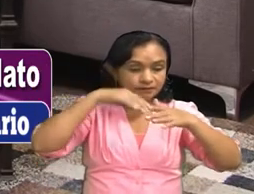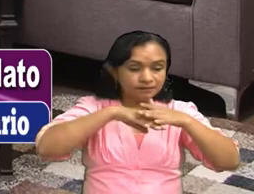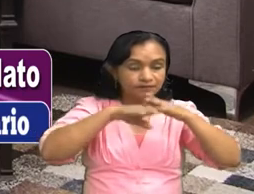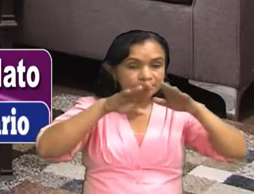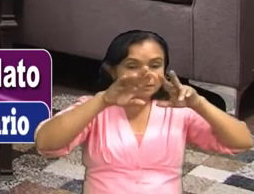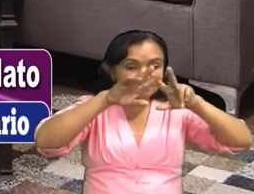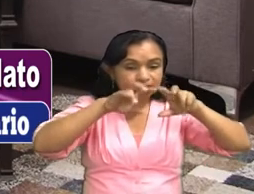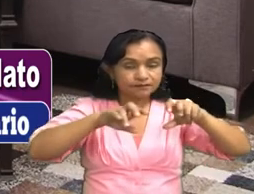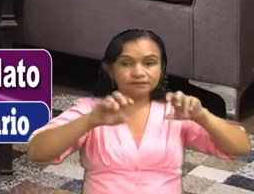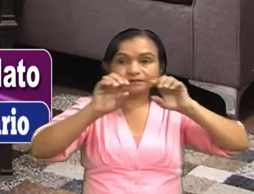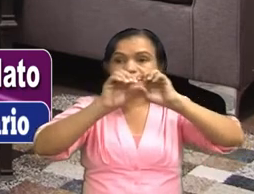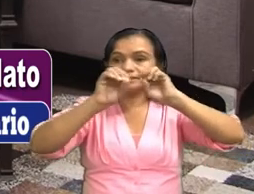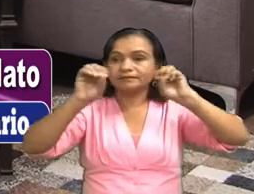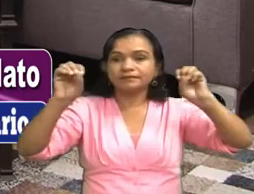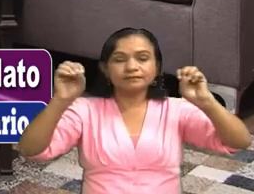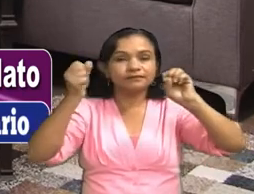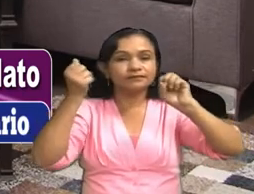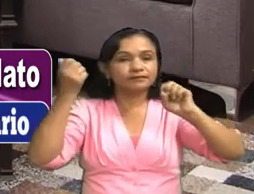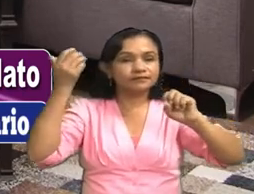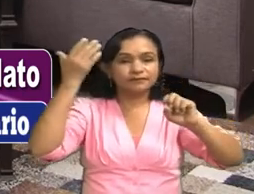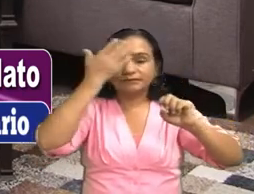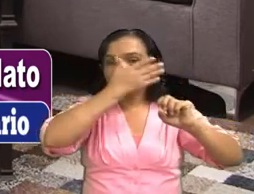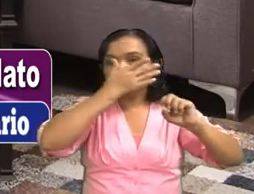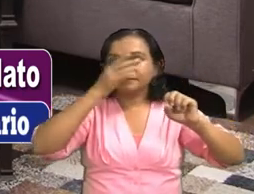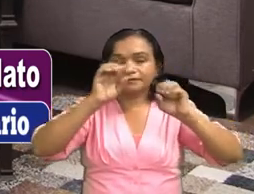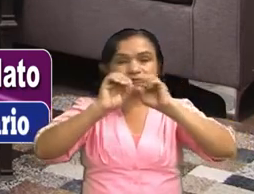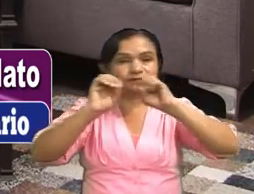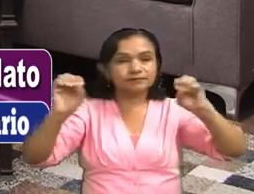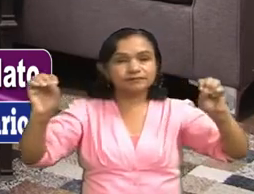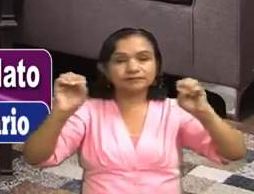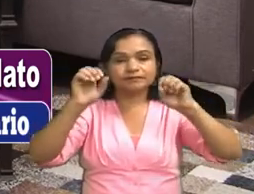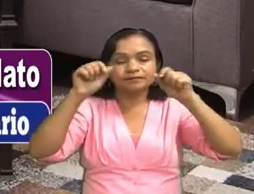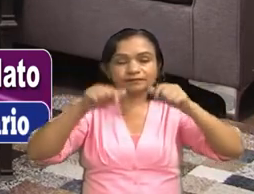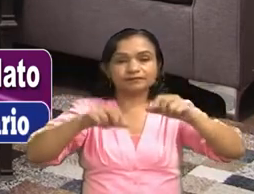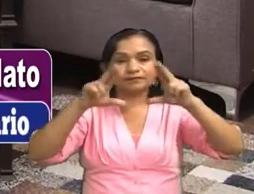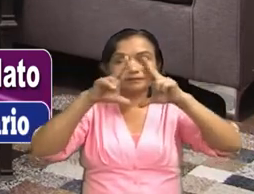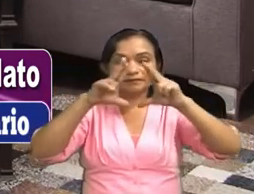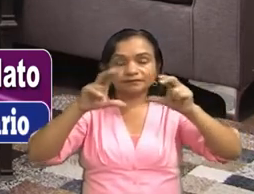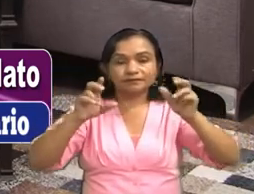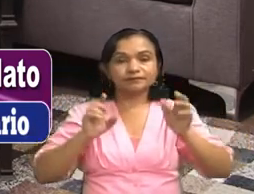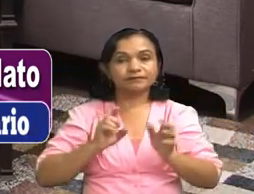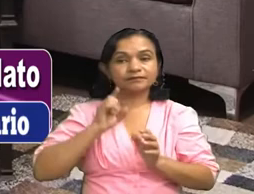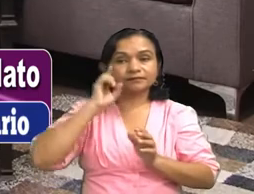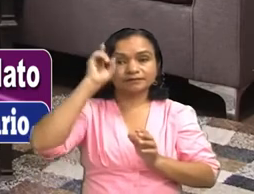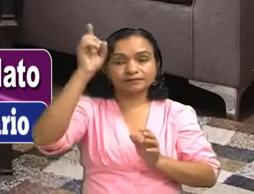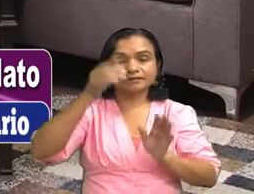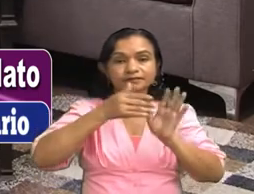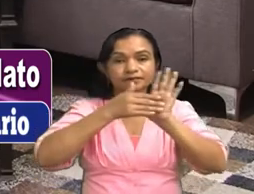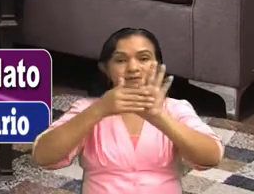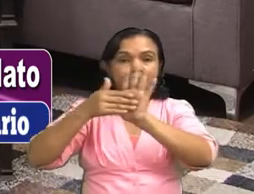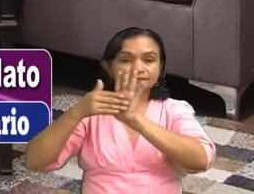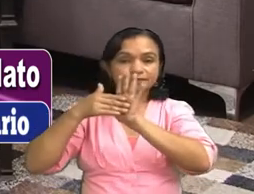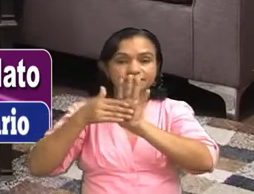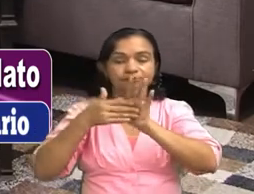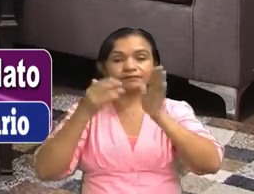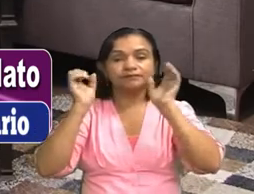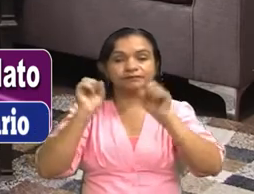partes del mundo no hay, en África no tienen, okay. Y en otros países. Esto es un gran avance. Es un modelo. Un